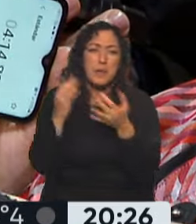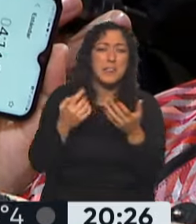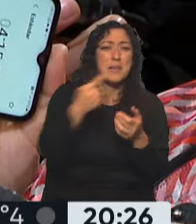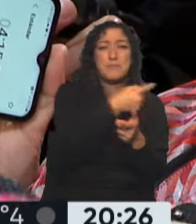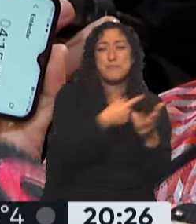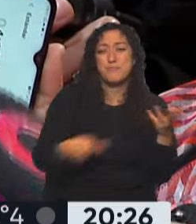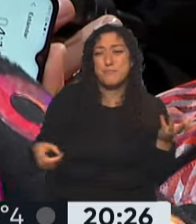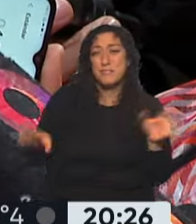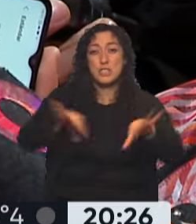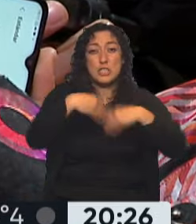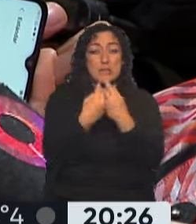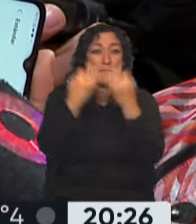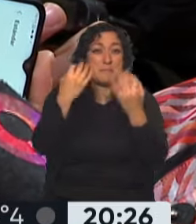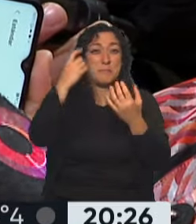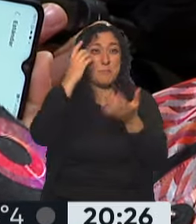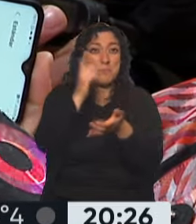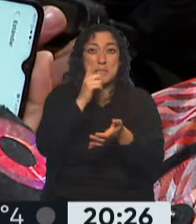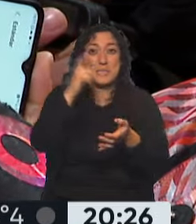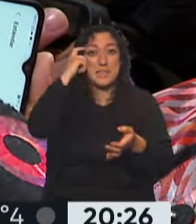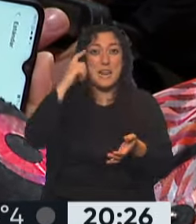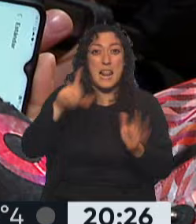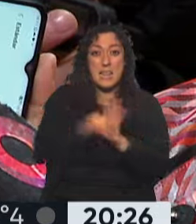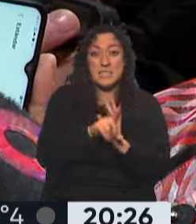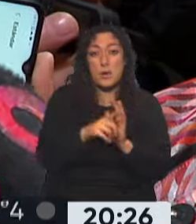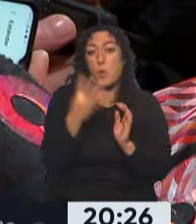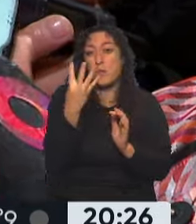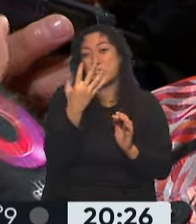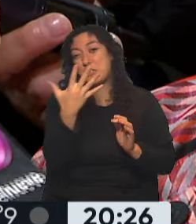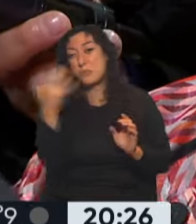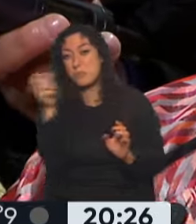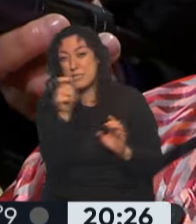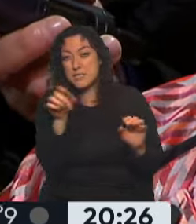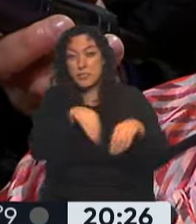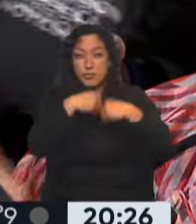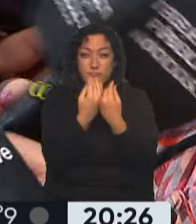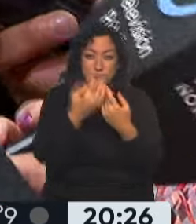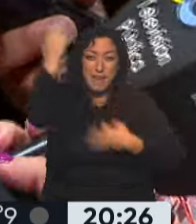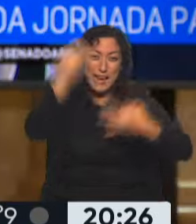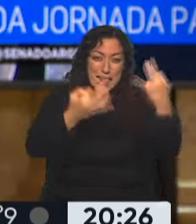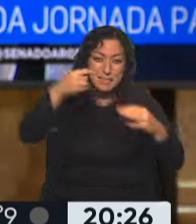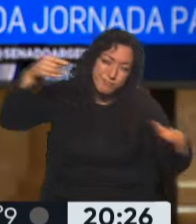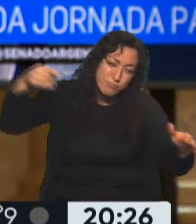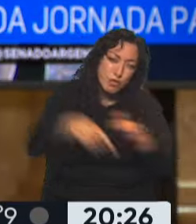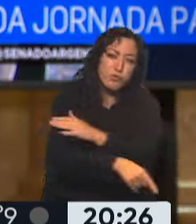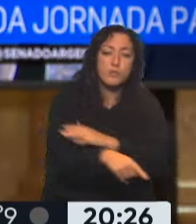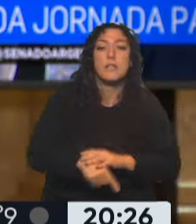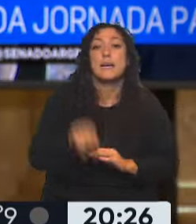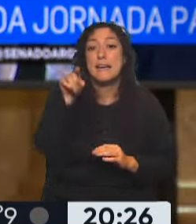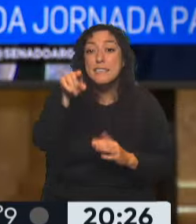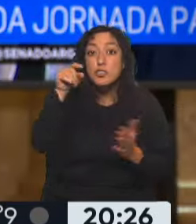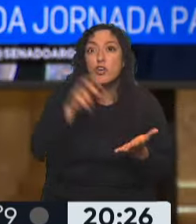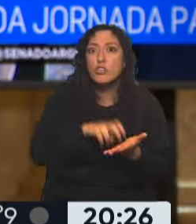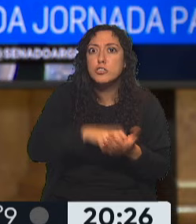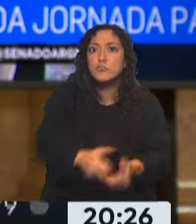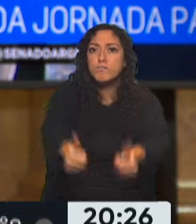creo que esto debería llevar por lo menos 4 o 5 meses para que realmente lo analicemos y lo discutamos. Senador, esta es una gran noticia. Si